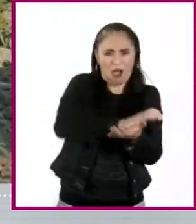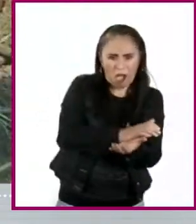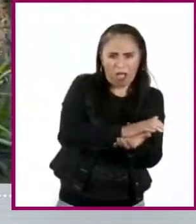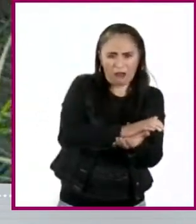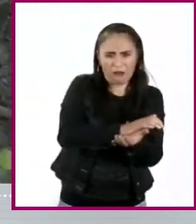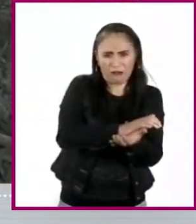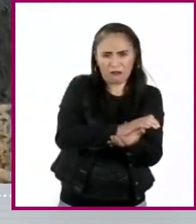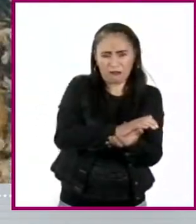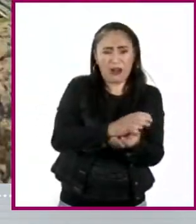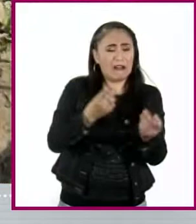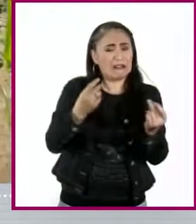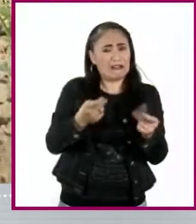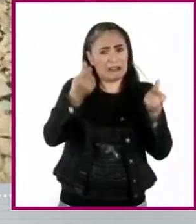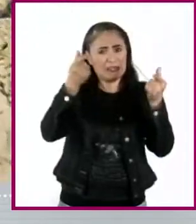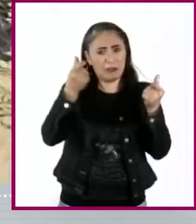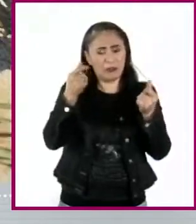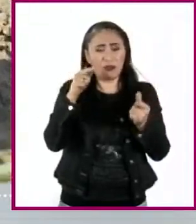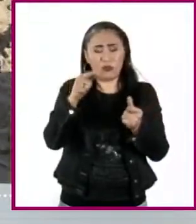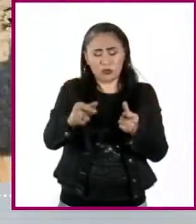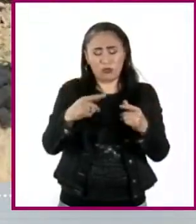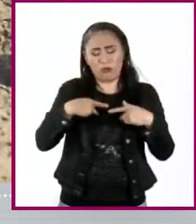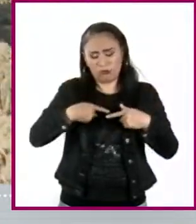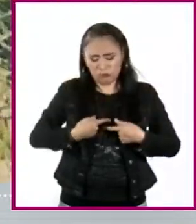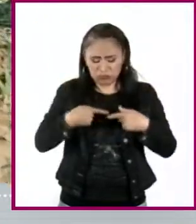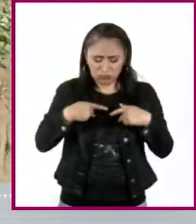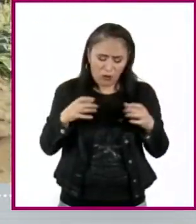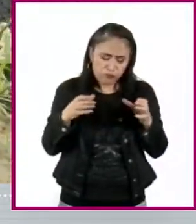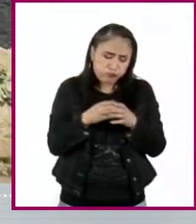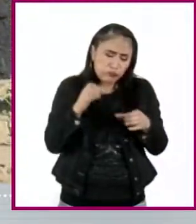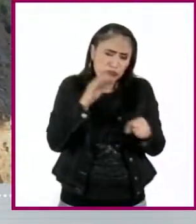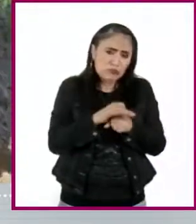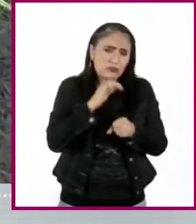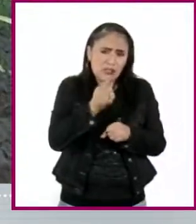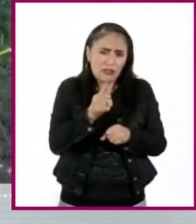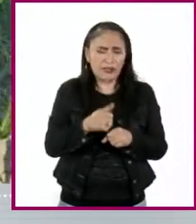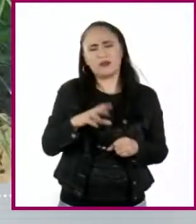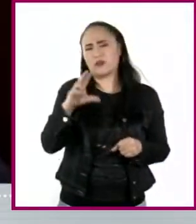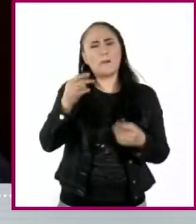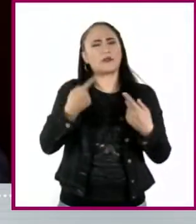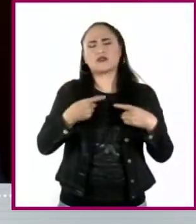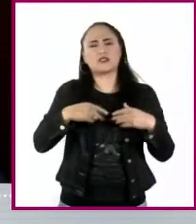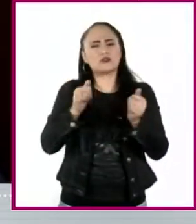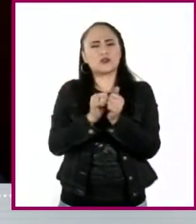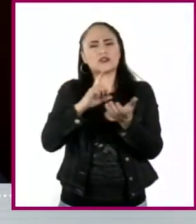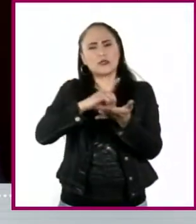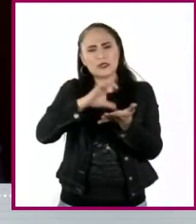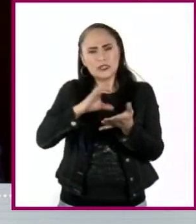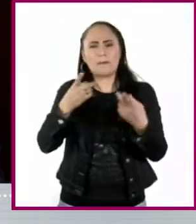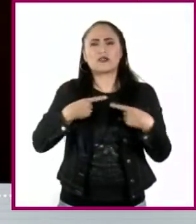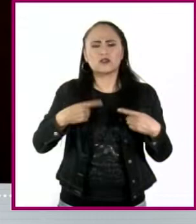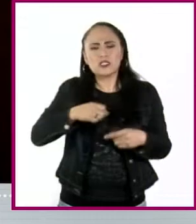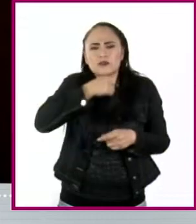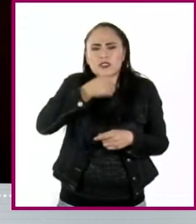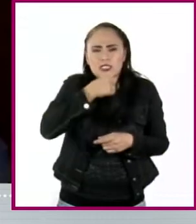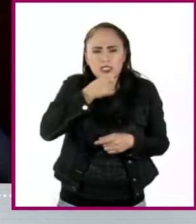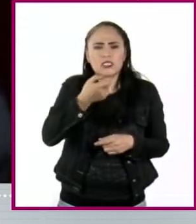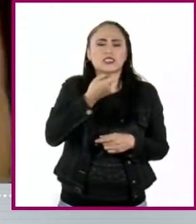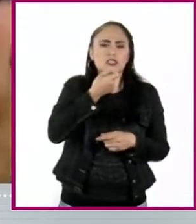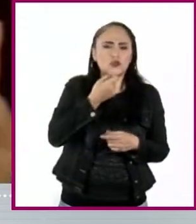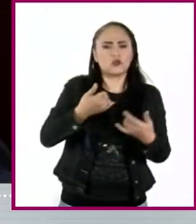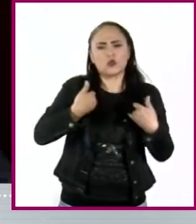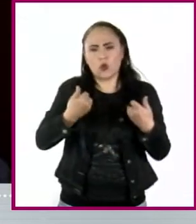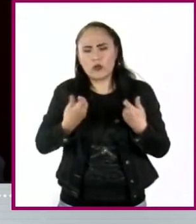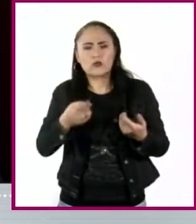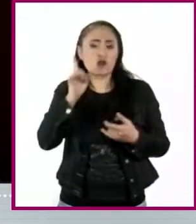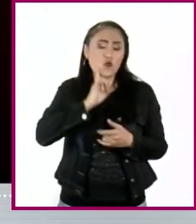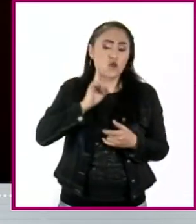coloca en automático en una situación de vulnerabilidad. A las personas con discapacidad, a las personas mayores, a niñas, niños y adolescentes, a